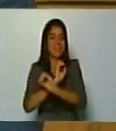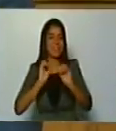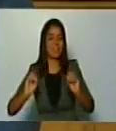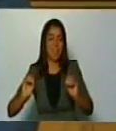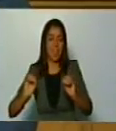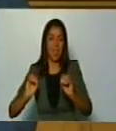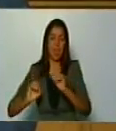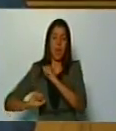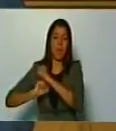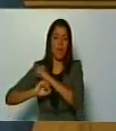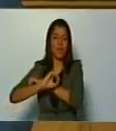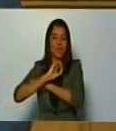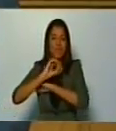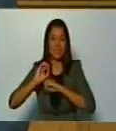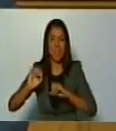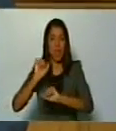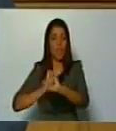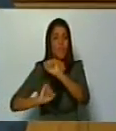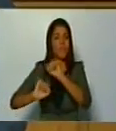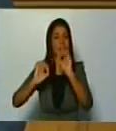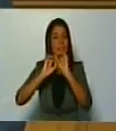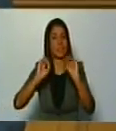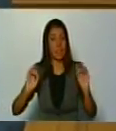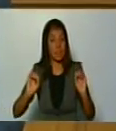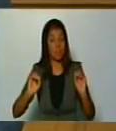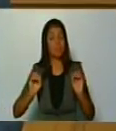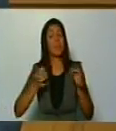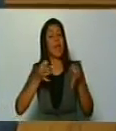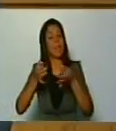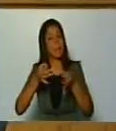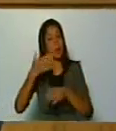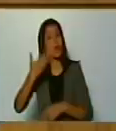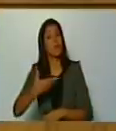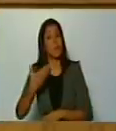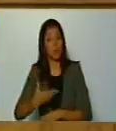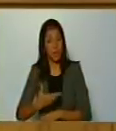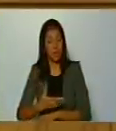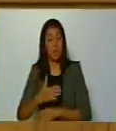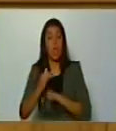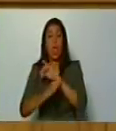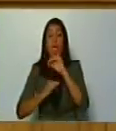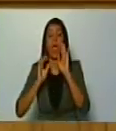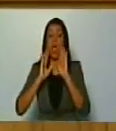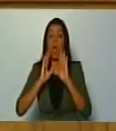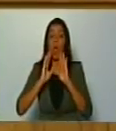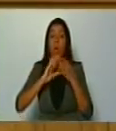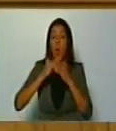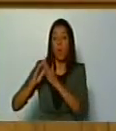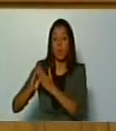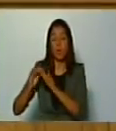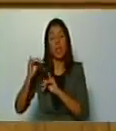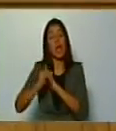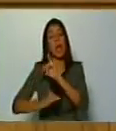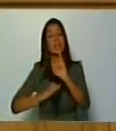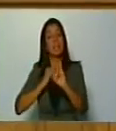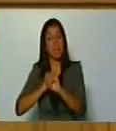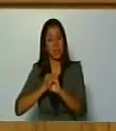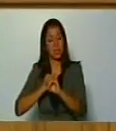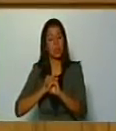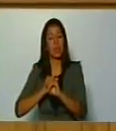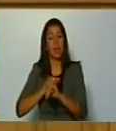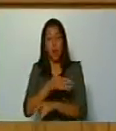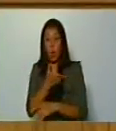Si me disculpan, quiero colocar ese antecedente porque es importante para la comunidad nacional e internacional, para esta